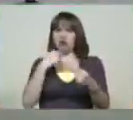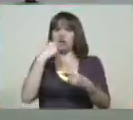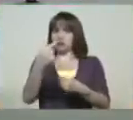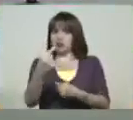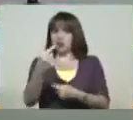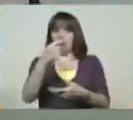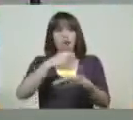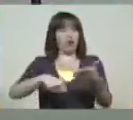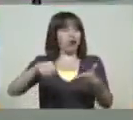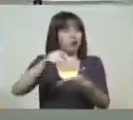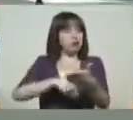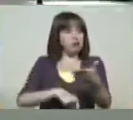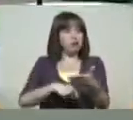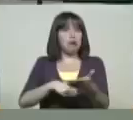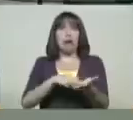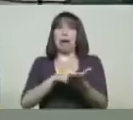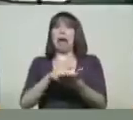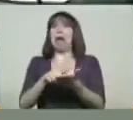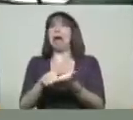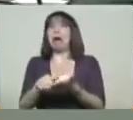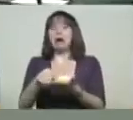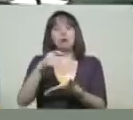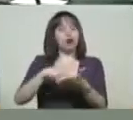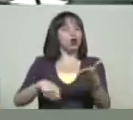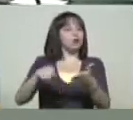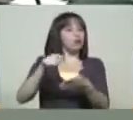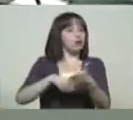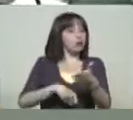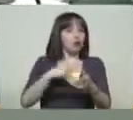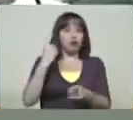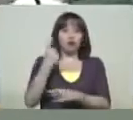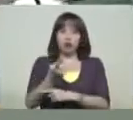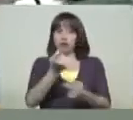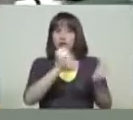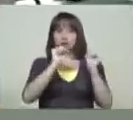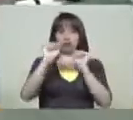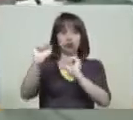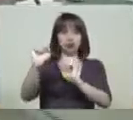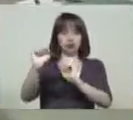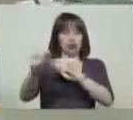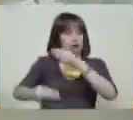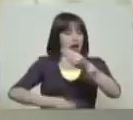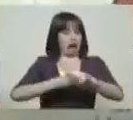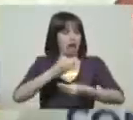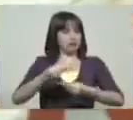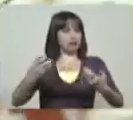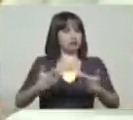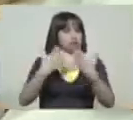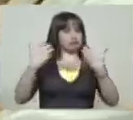Prohibido lloriquear. Aquí lo que se trata es de combatir, construir, crear,